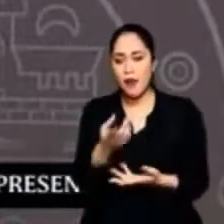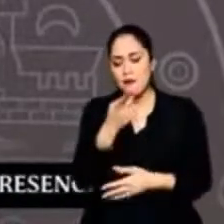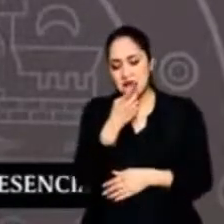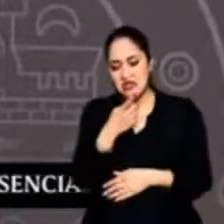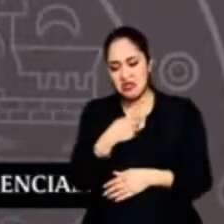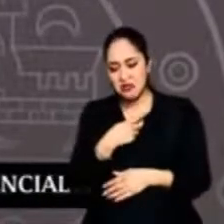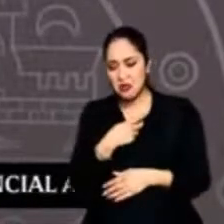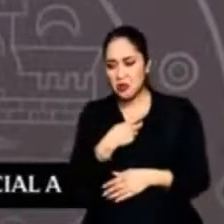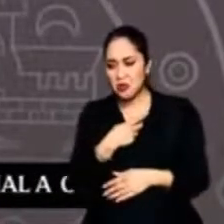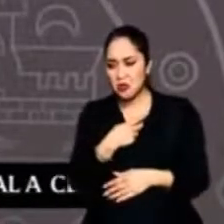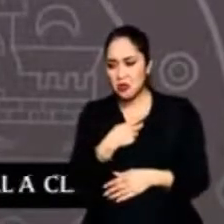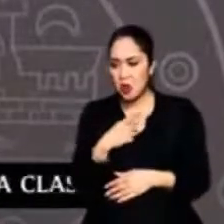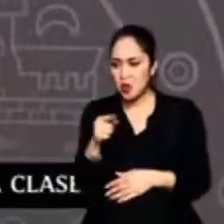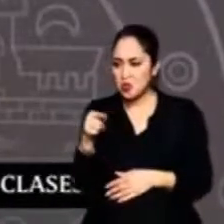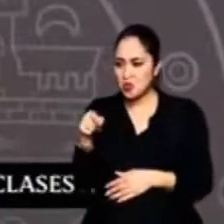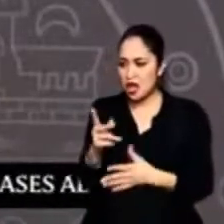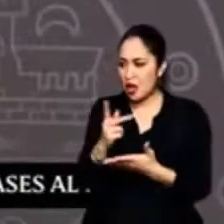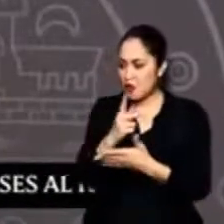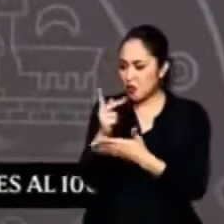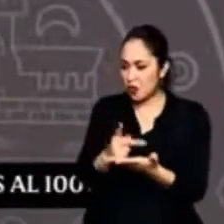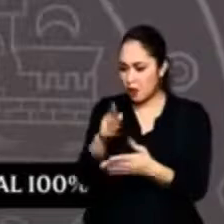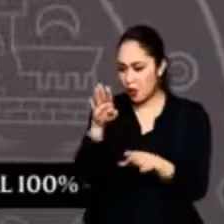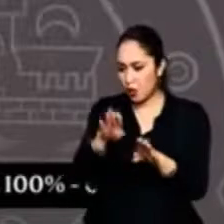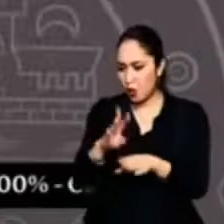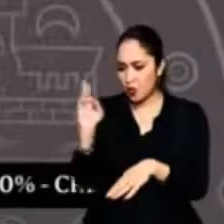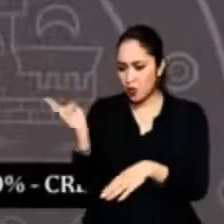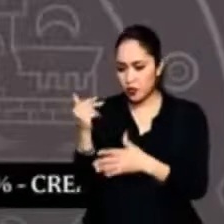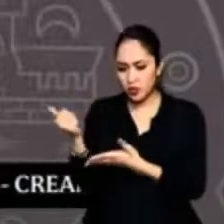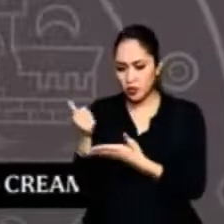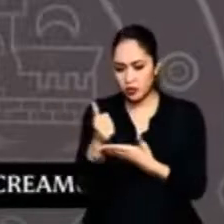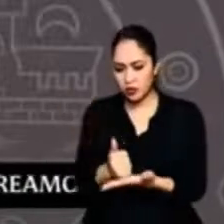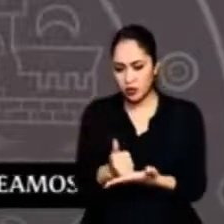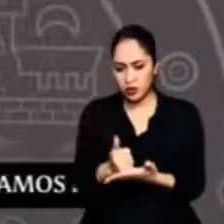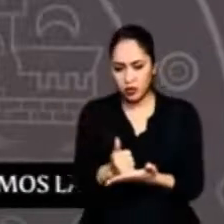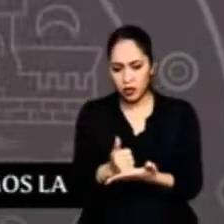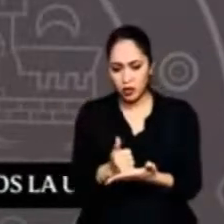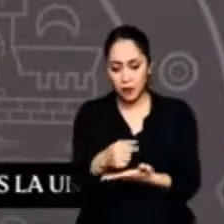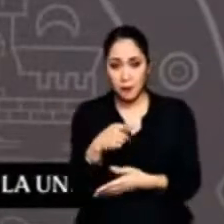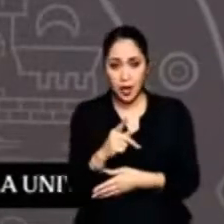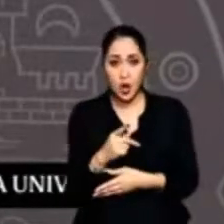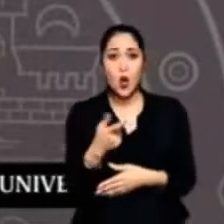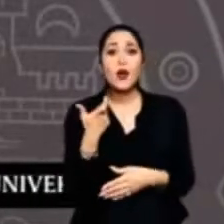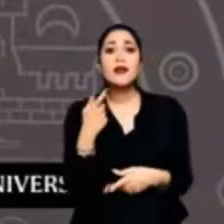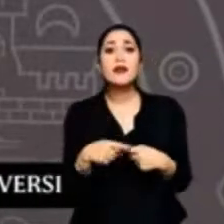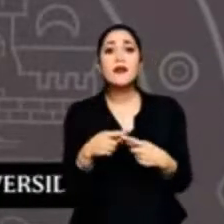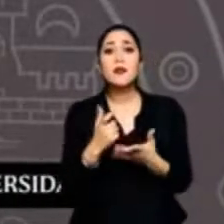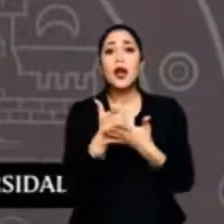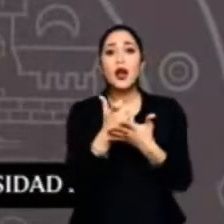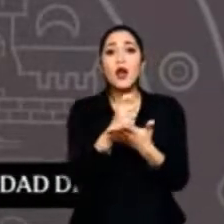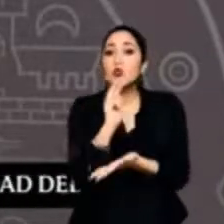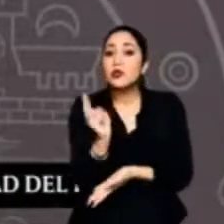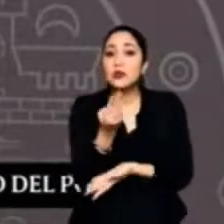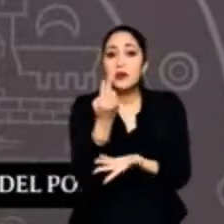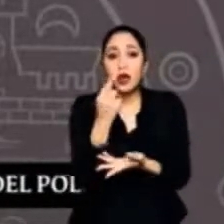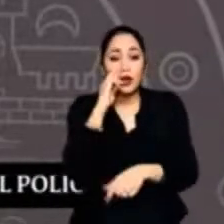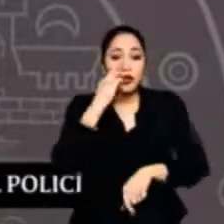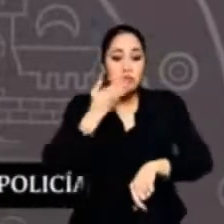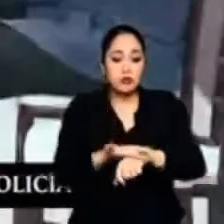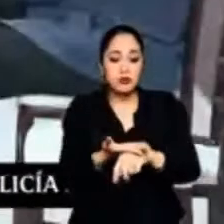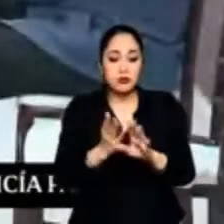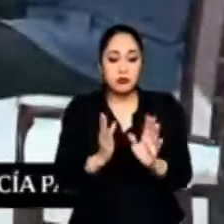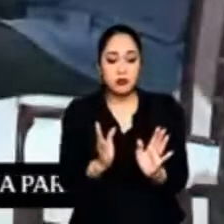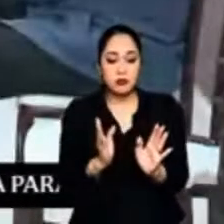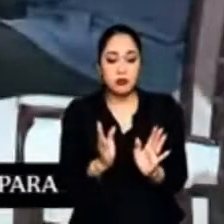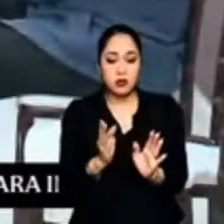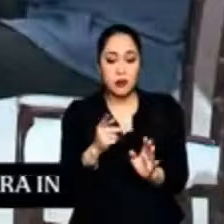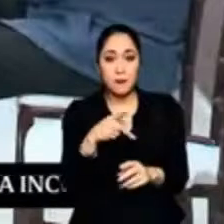hagan un programa con la universidad para que se pague. ¿Qué pague? Tiene que pagar la universidad. Pero finalmente la universidad pues, es